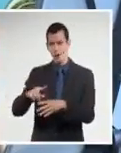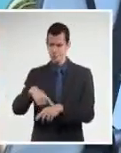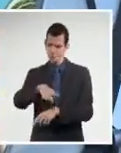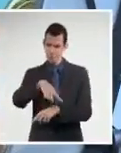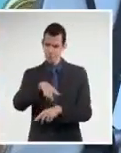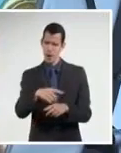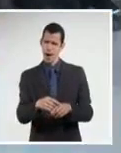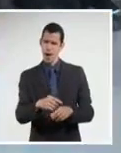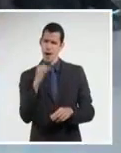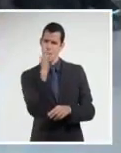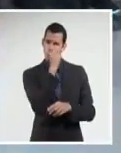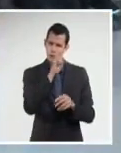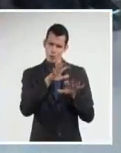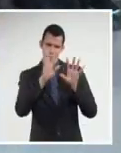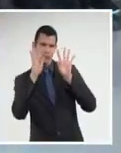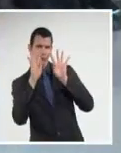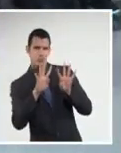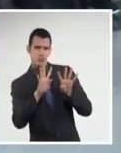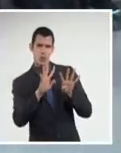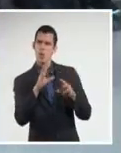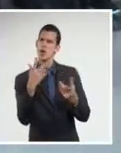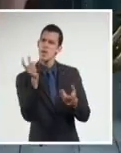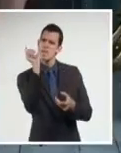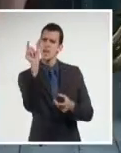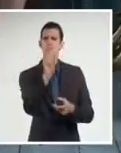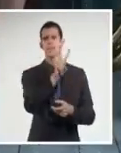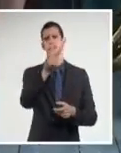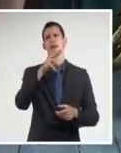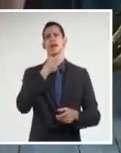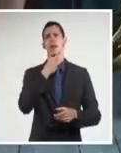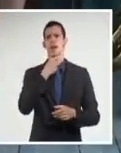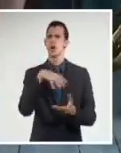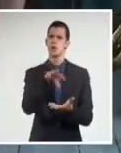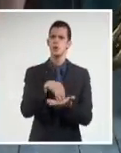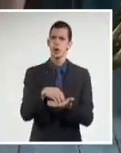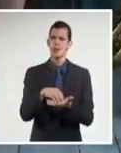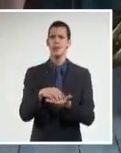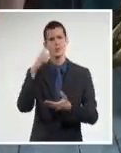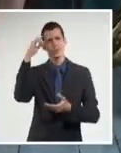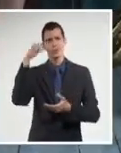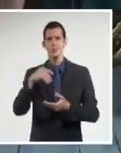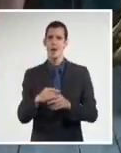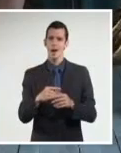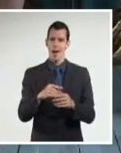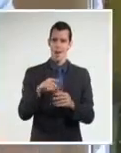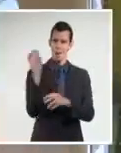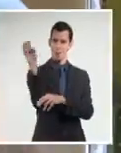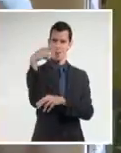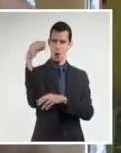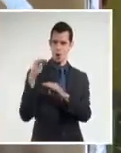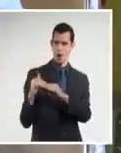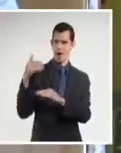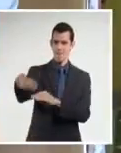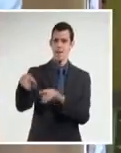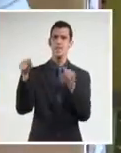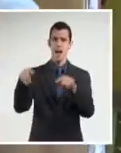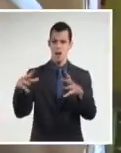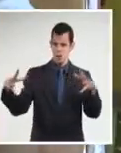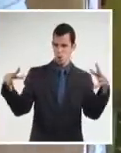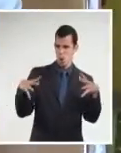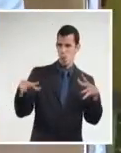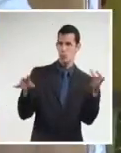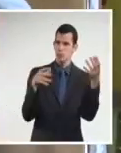a otros músicos el 23 de enero en el castillo de sant salvador de la punta de la puse un poquito difícil para motivarlo a que